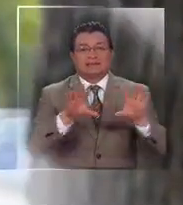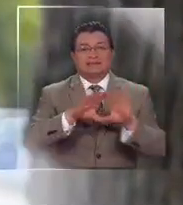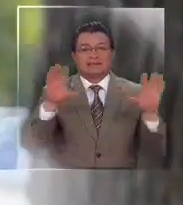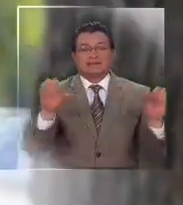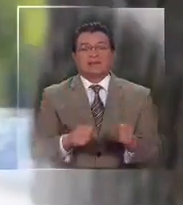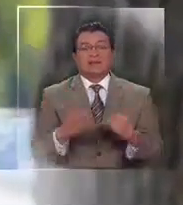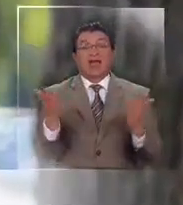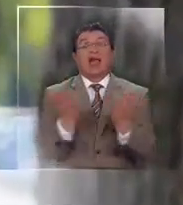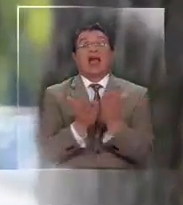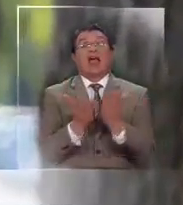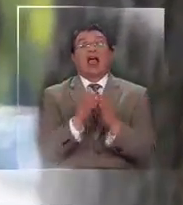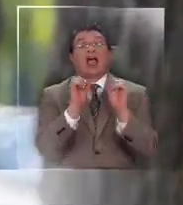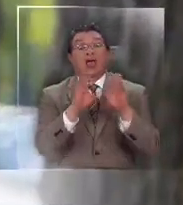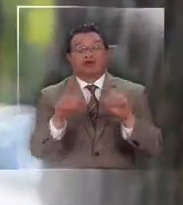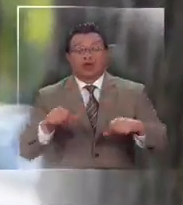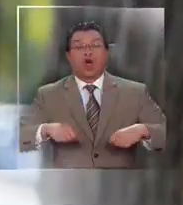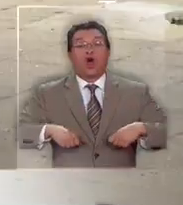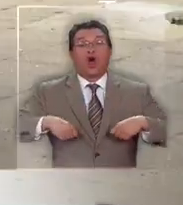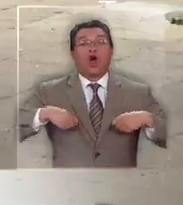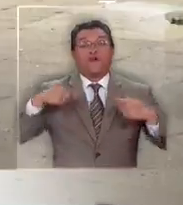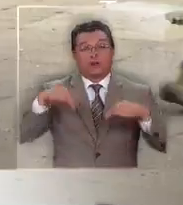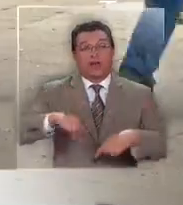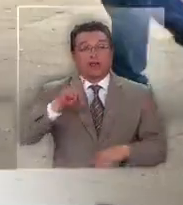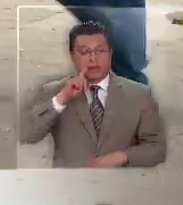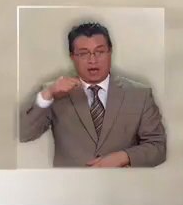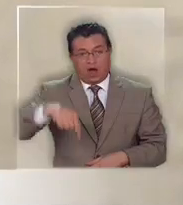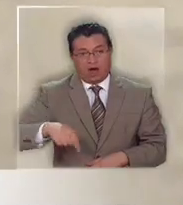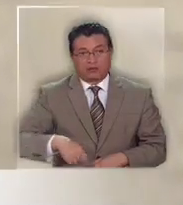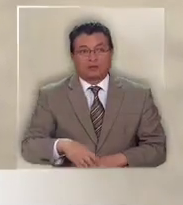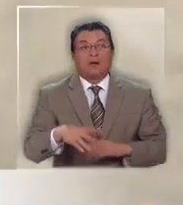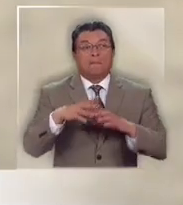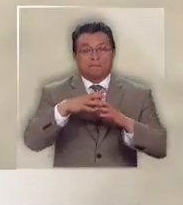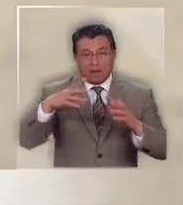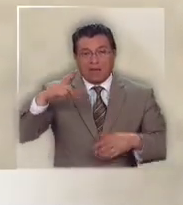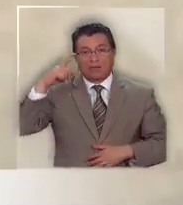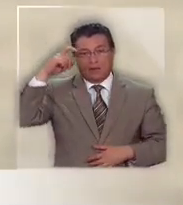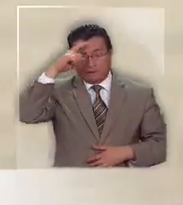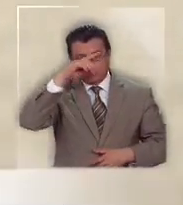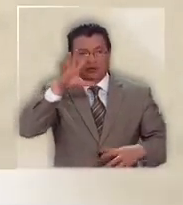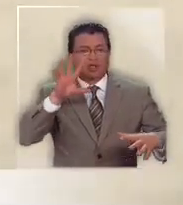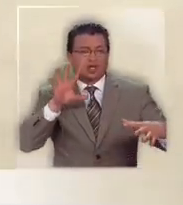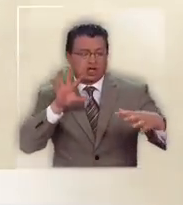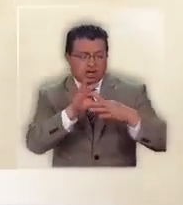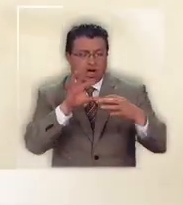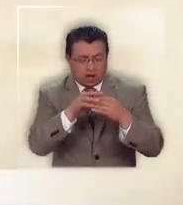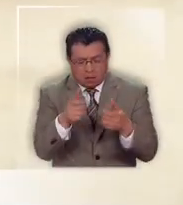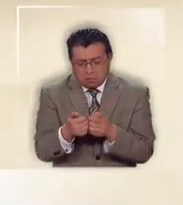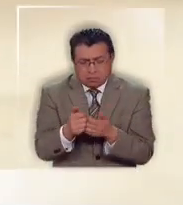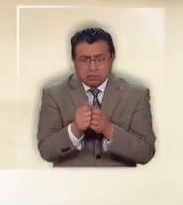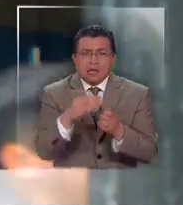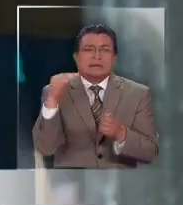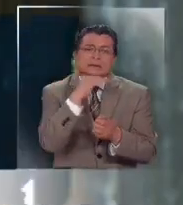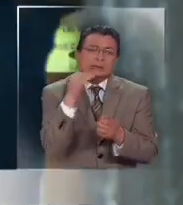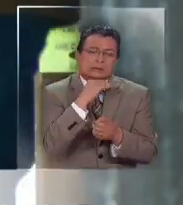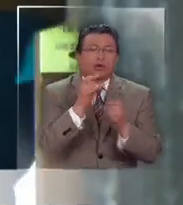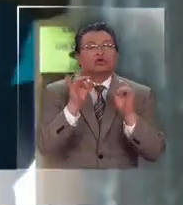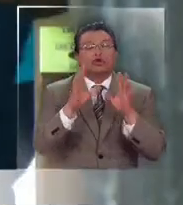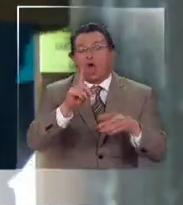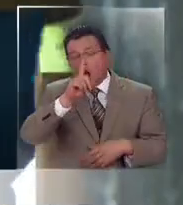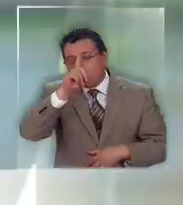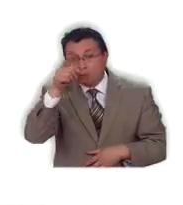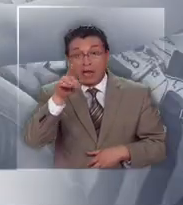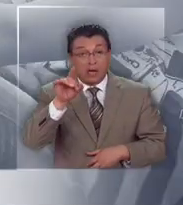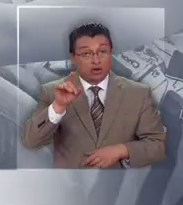al tipo de jóvenes que tenemos hoy día mucho más complejos hiperconectados y acostumbrados a lo instantáneo pero no es